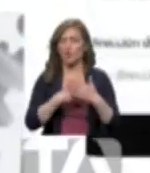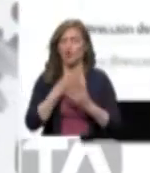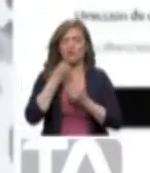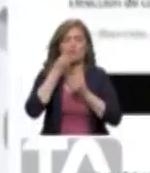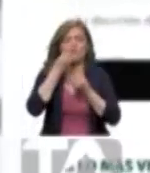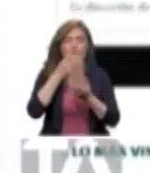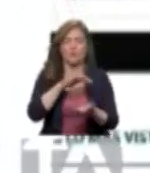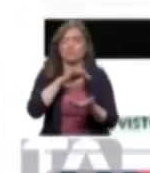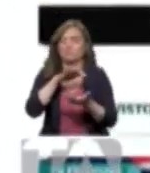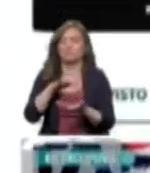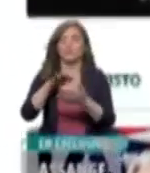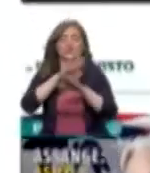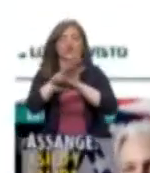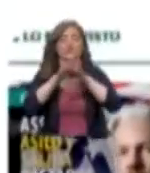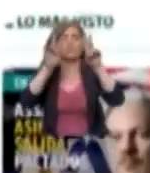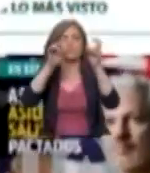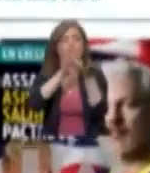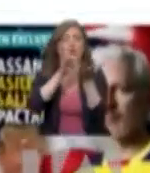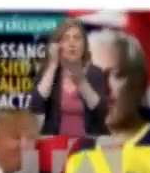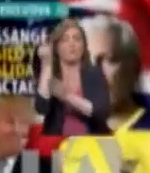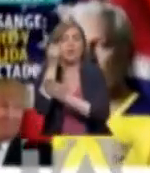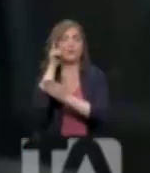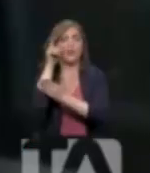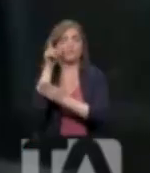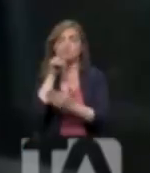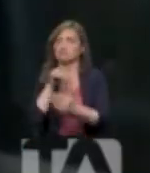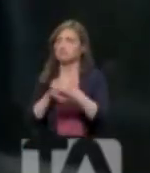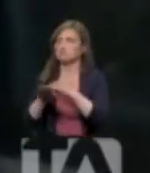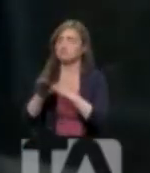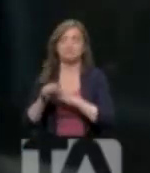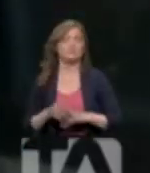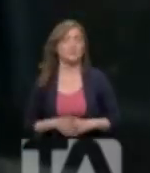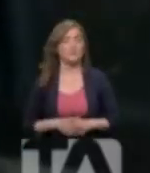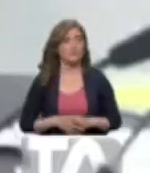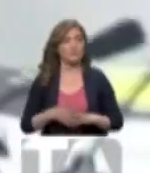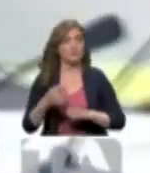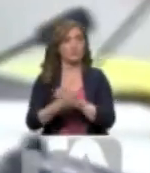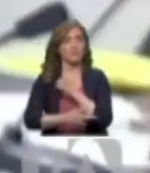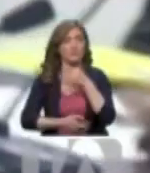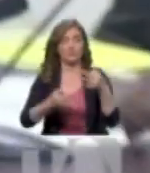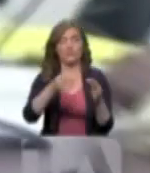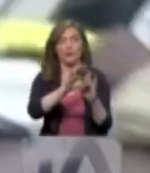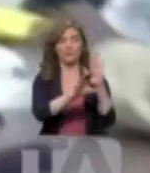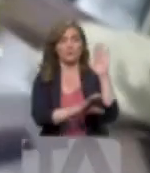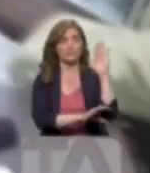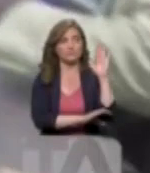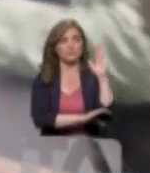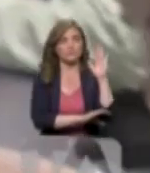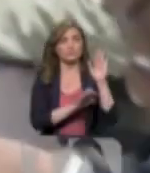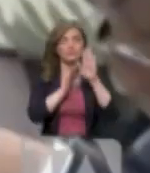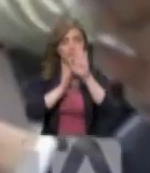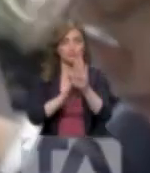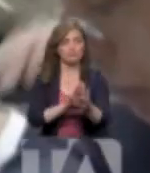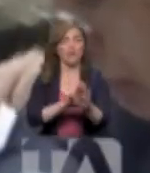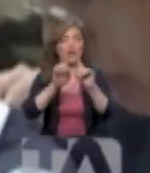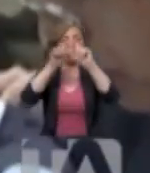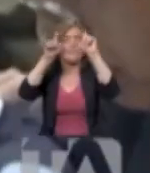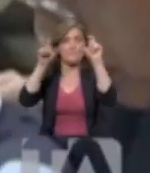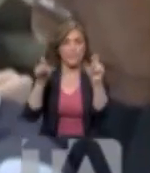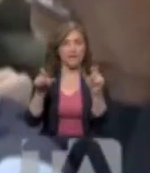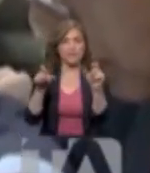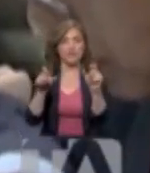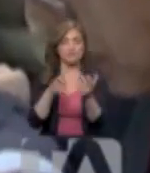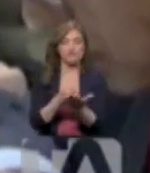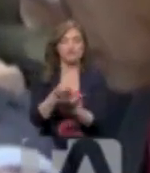pertinente sobre el caso Arroz Verde a la Fiscalía, sobre la probabilidad de que con sentencias de la Corte Constitucional se haya favorecido a las empresas que